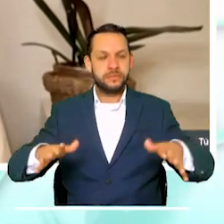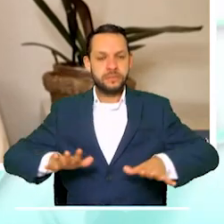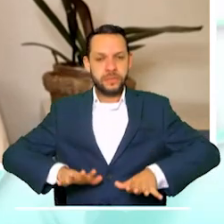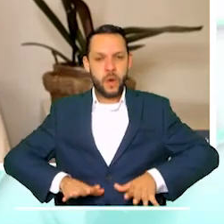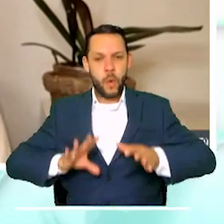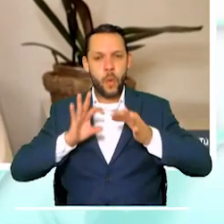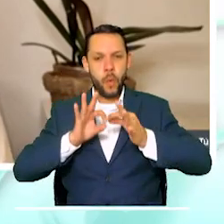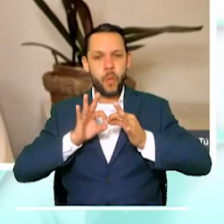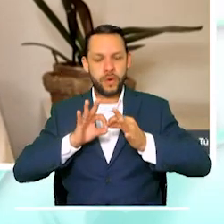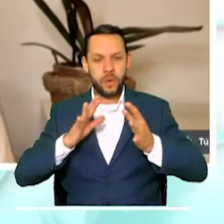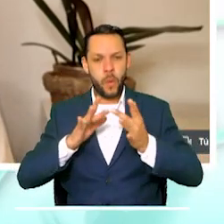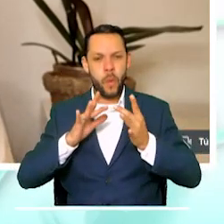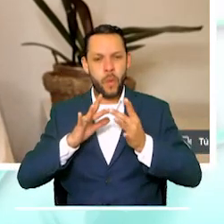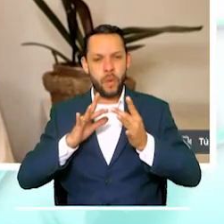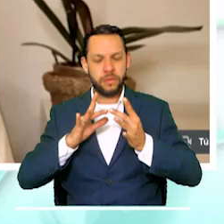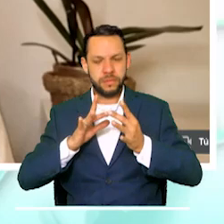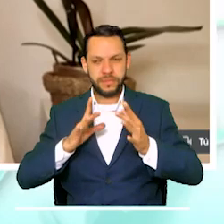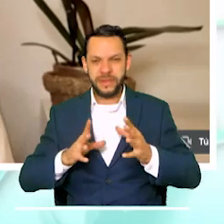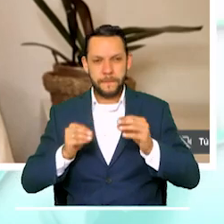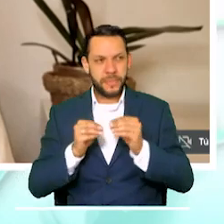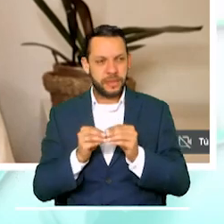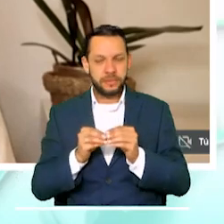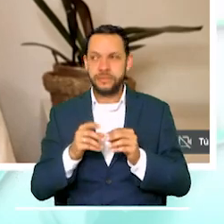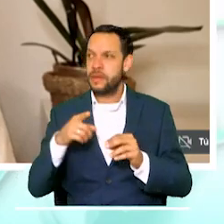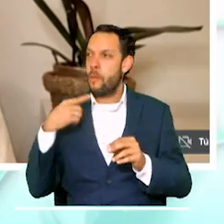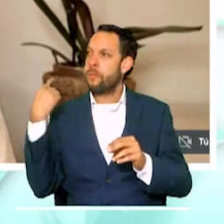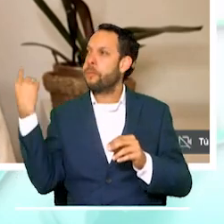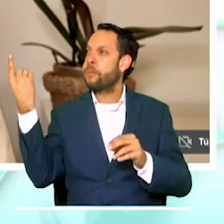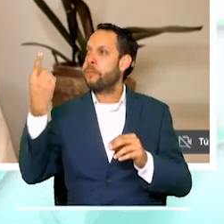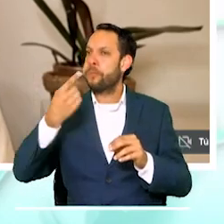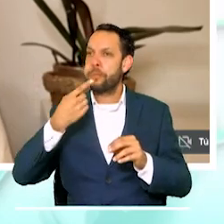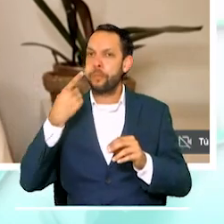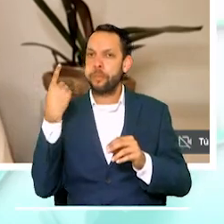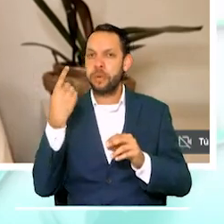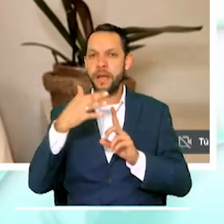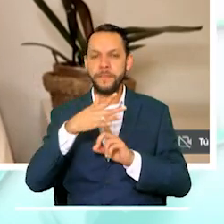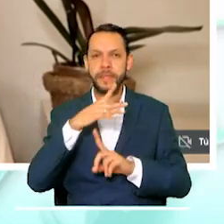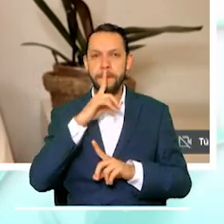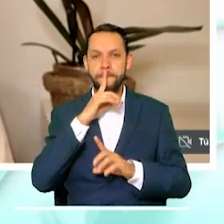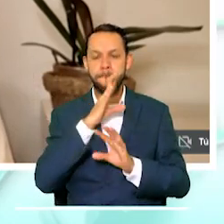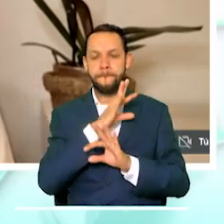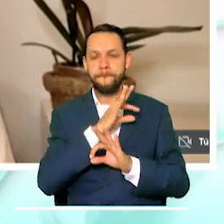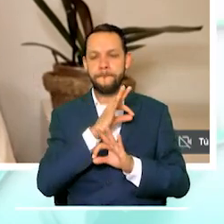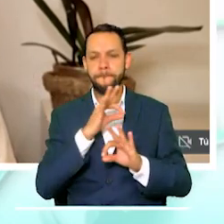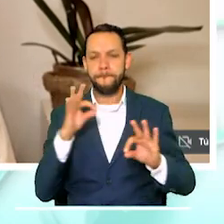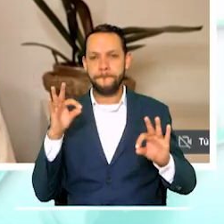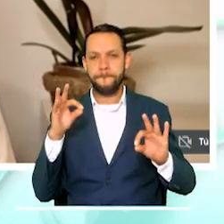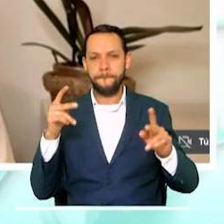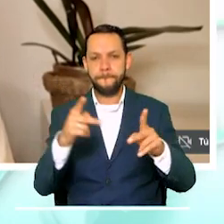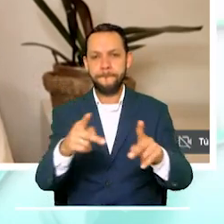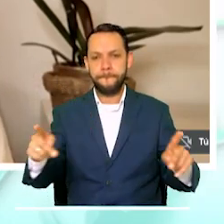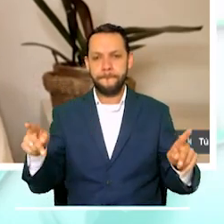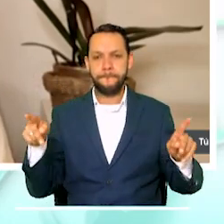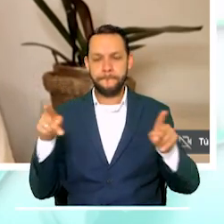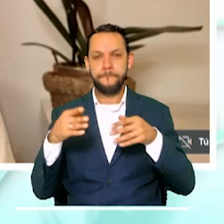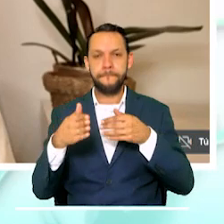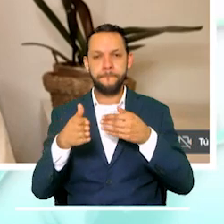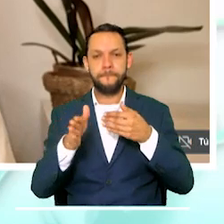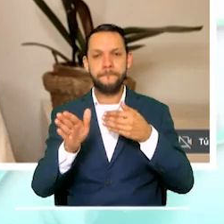Y asegúrense en su entorno, donde estén, que tengan estos minutos de privacidad. cierren su